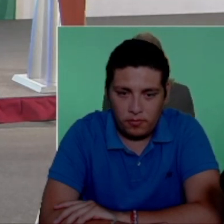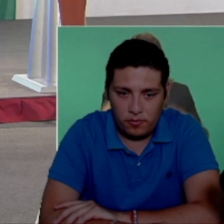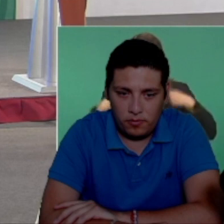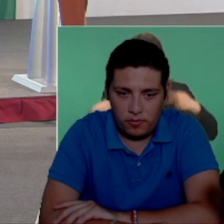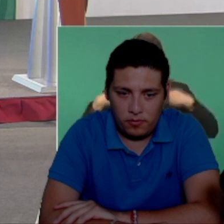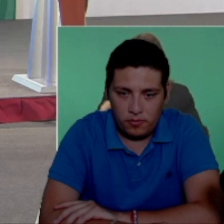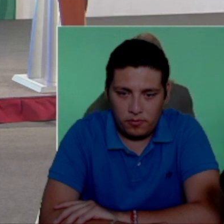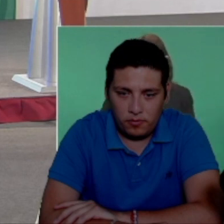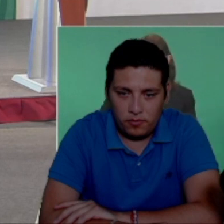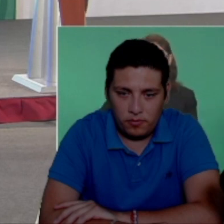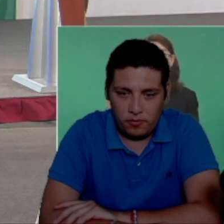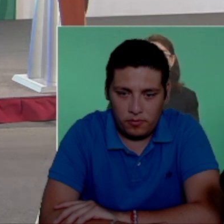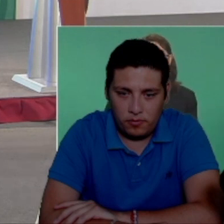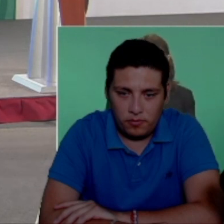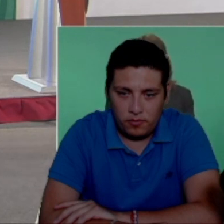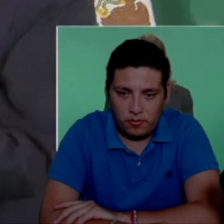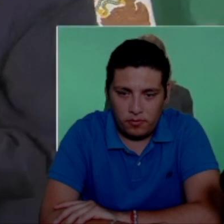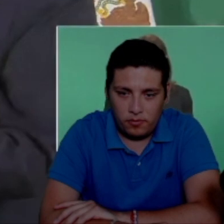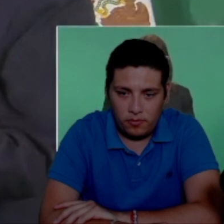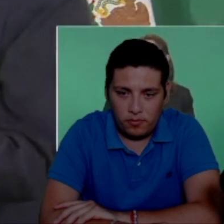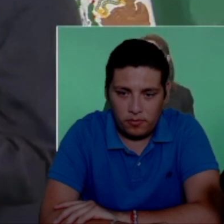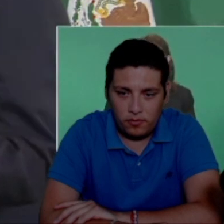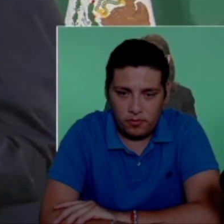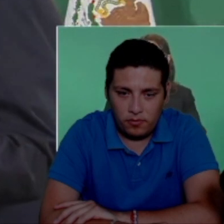¿Quién lo dice? Reforma.